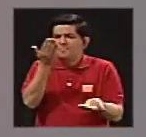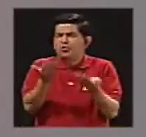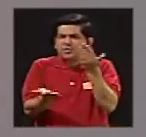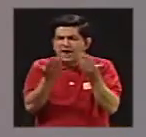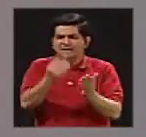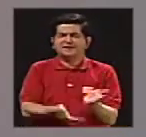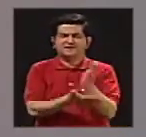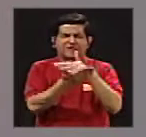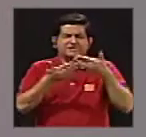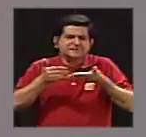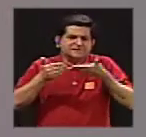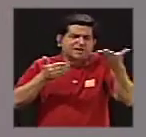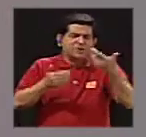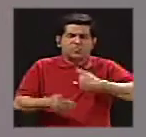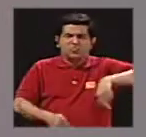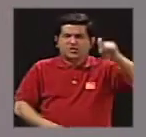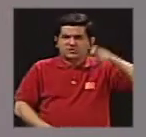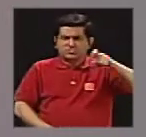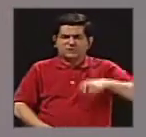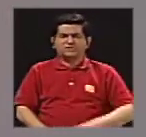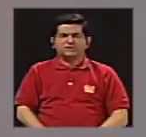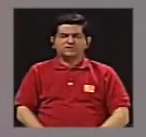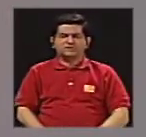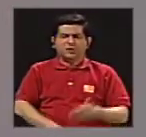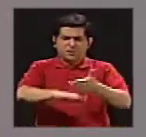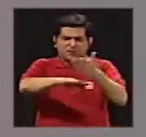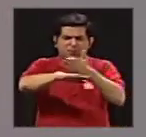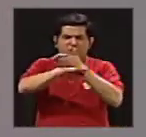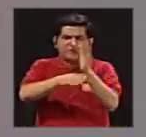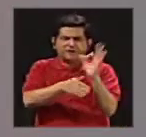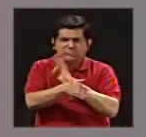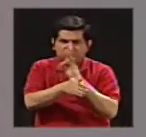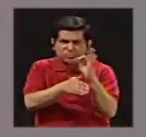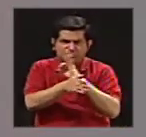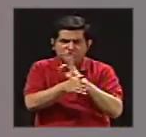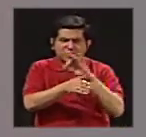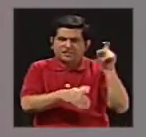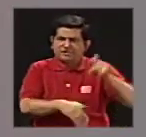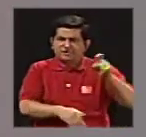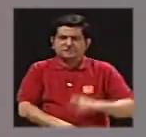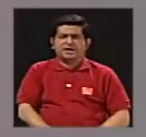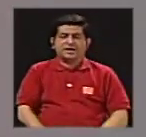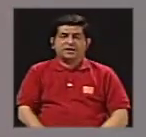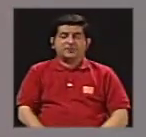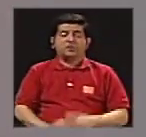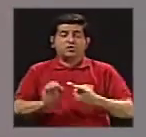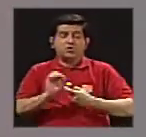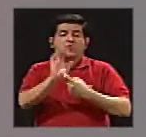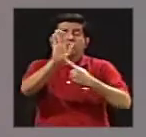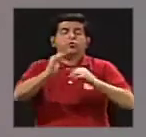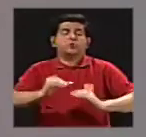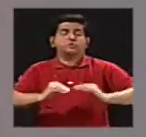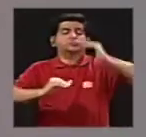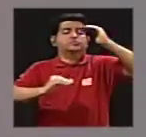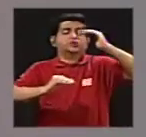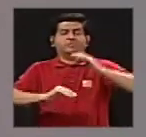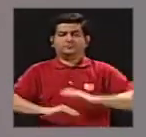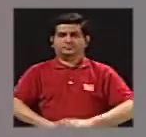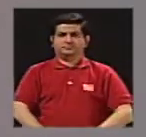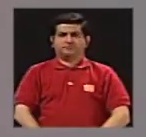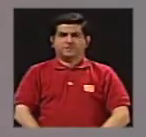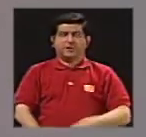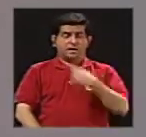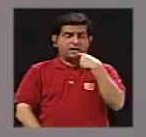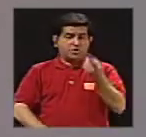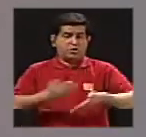ciertos aspectos que debemos mejorar en el funcionamiento Y lograr una mayor proyección es así como lo